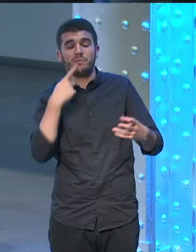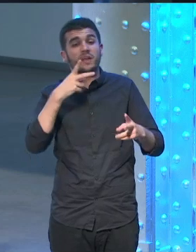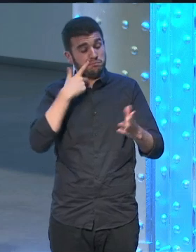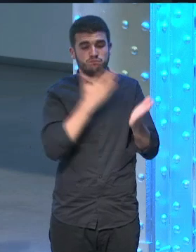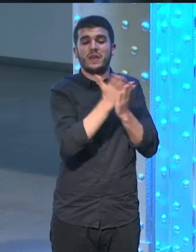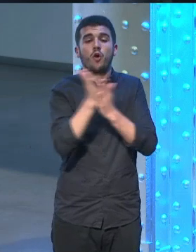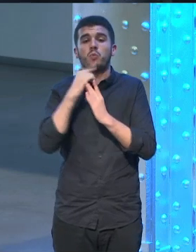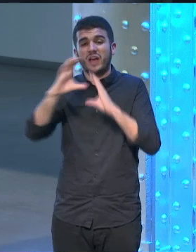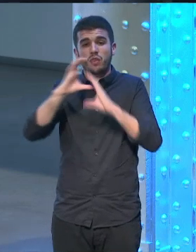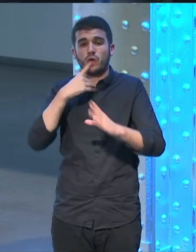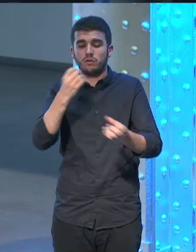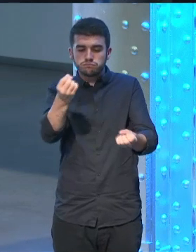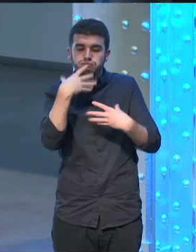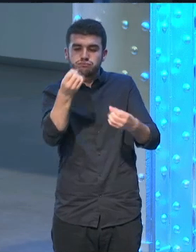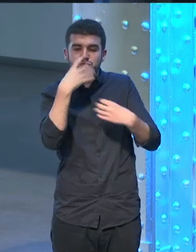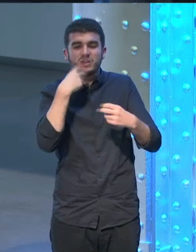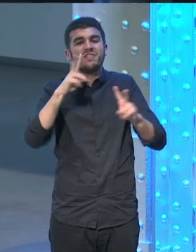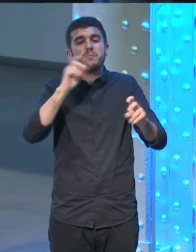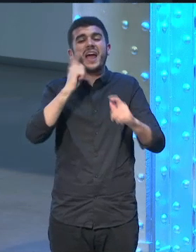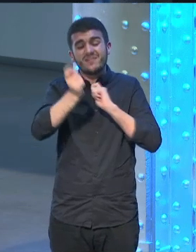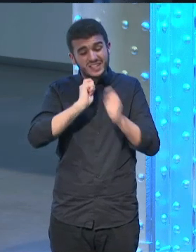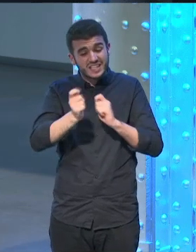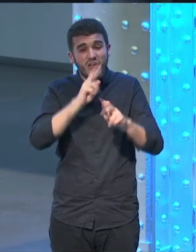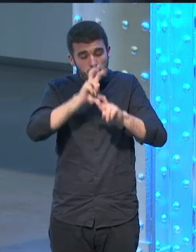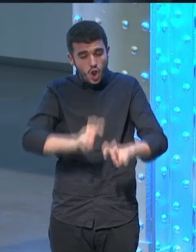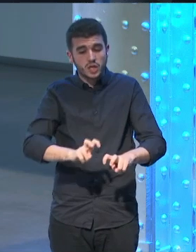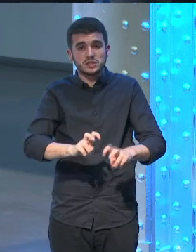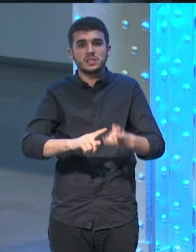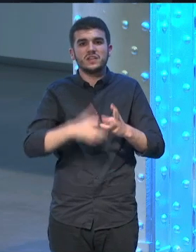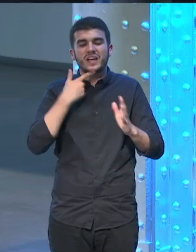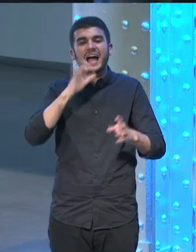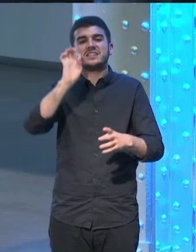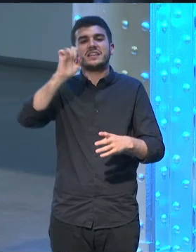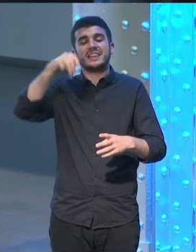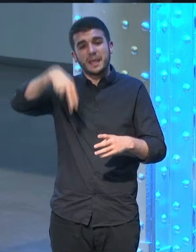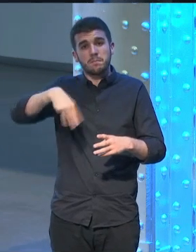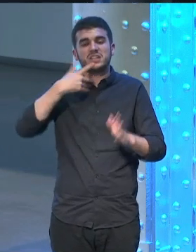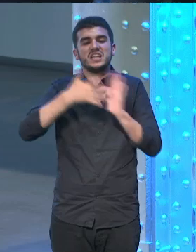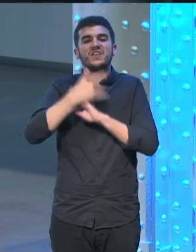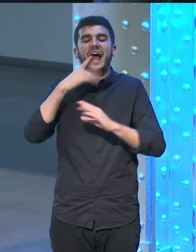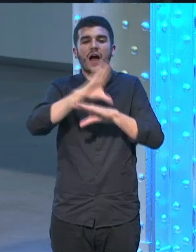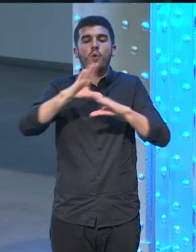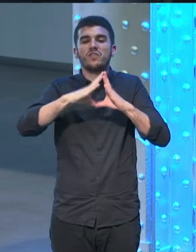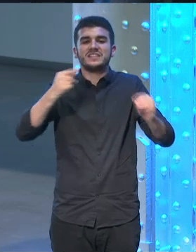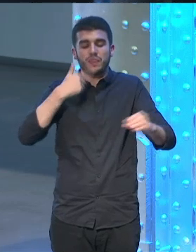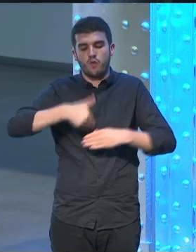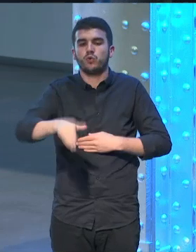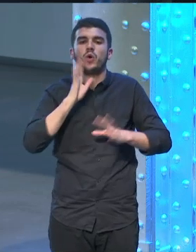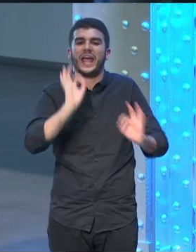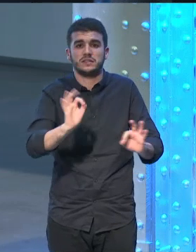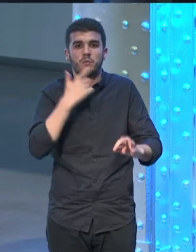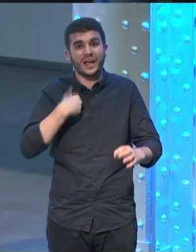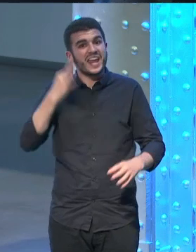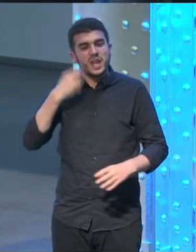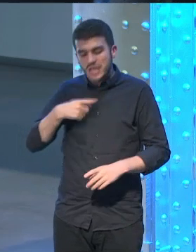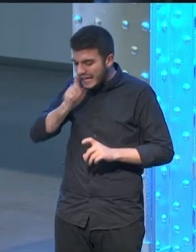medios de comunicación y las investigaciones es que las carreras STEM son las carreras del futuro. También nos cuentan de niña que si no tienes una